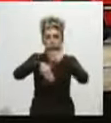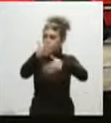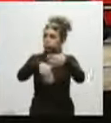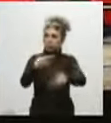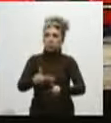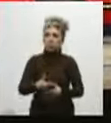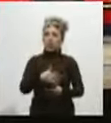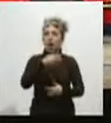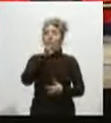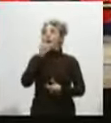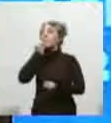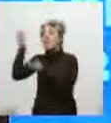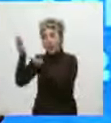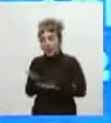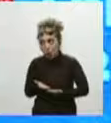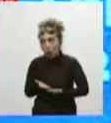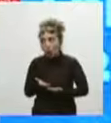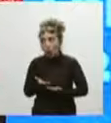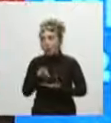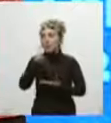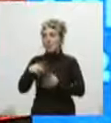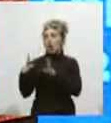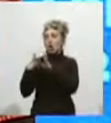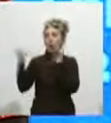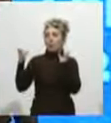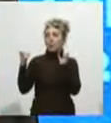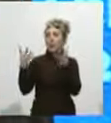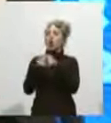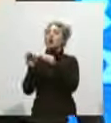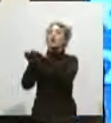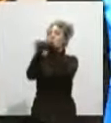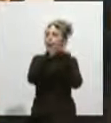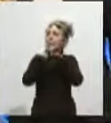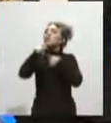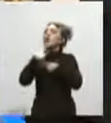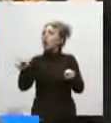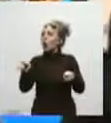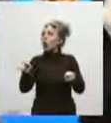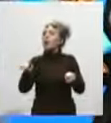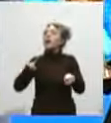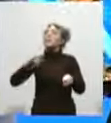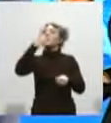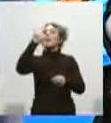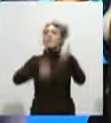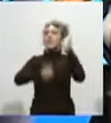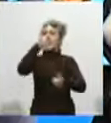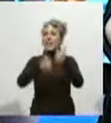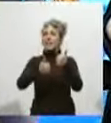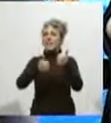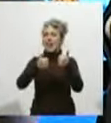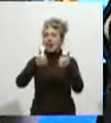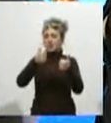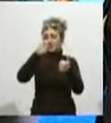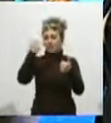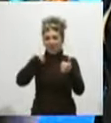Bienvenido. Además, le veo también cómplice con la igualdad. Primer finalista en esta 13ª